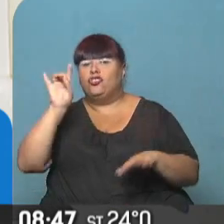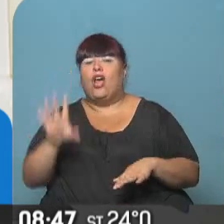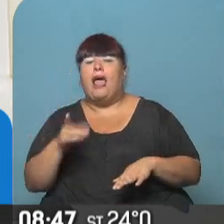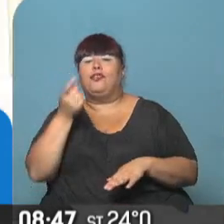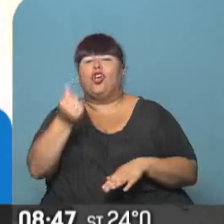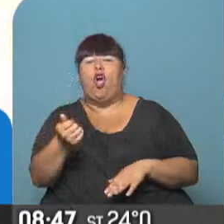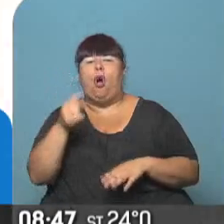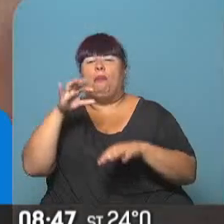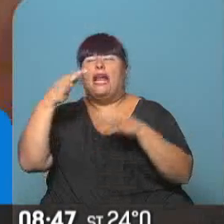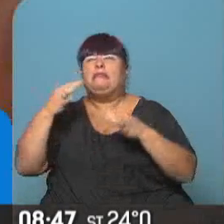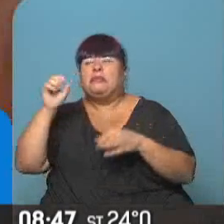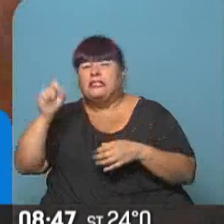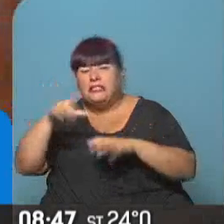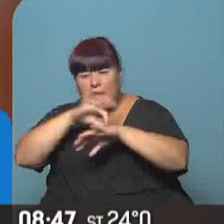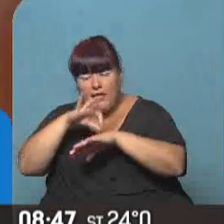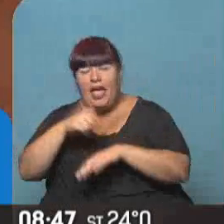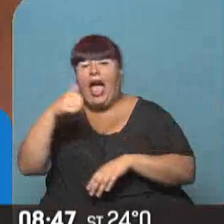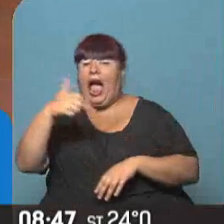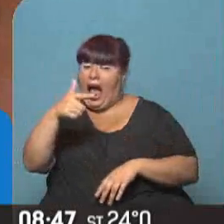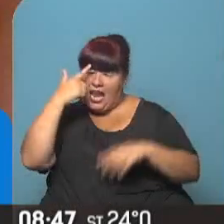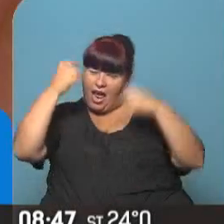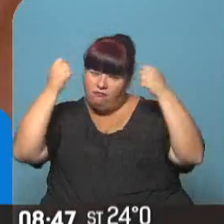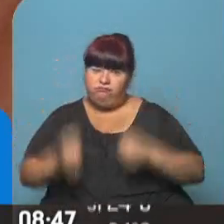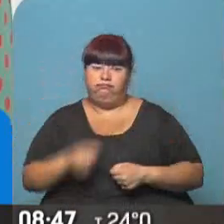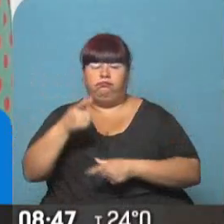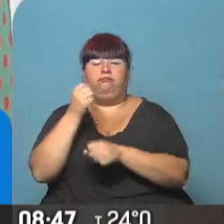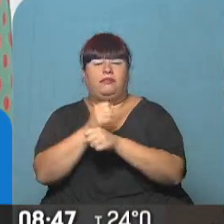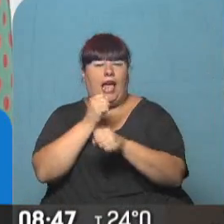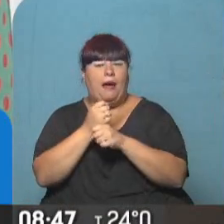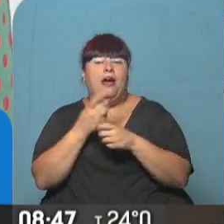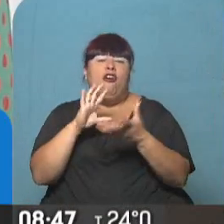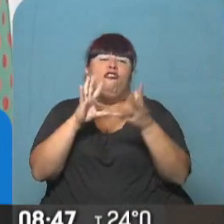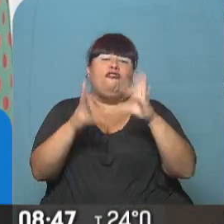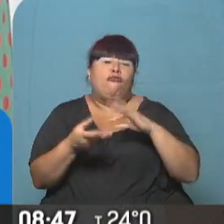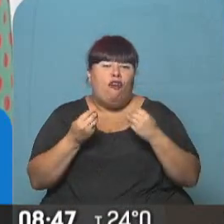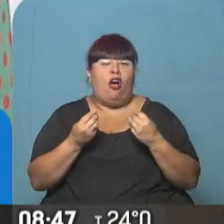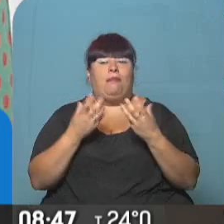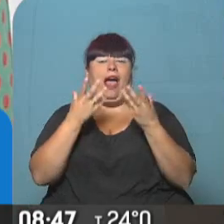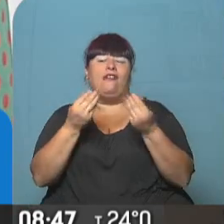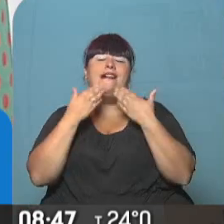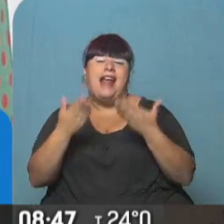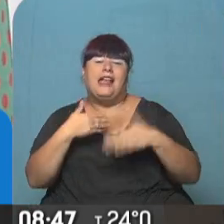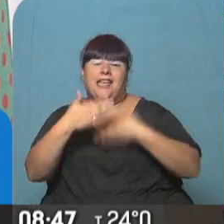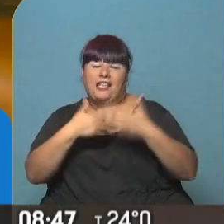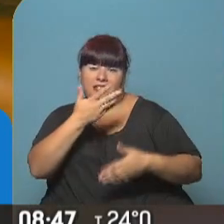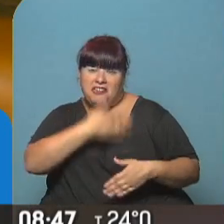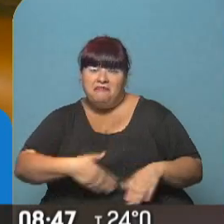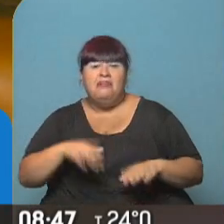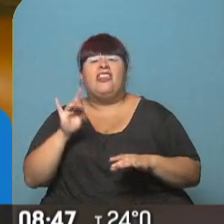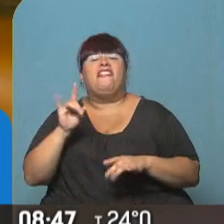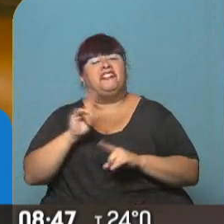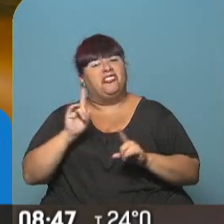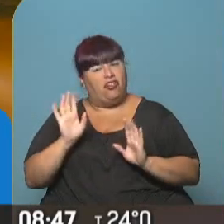compraba en ortopedias. Ana Paula decidió emprender esta iniciativa para de algún modo agradecer que su proceso no fue tan